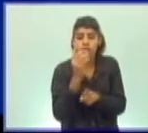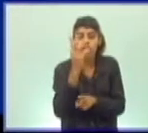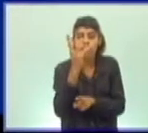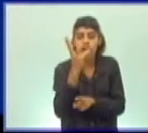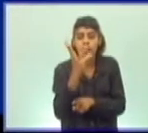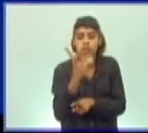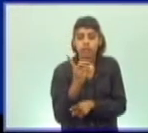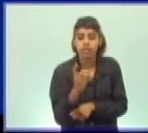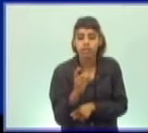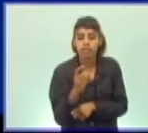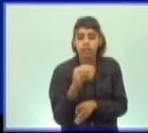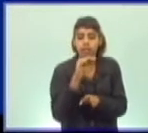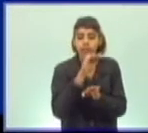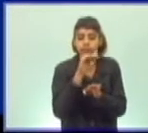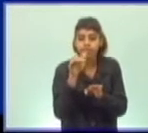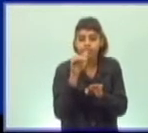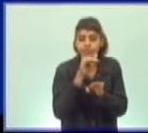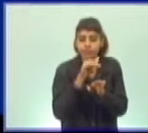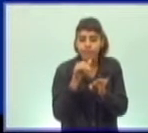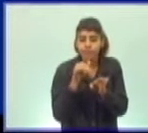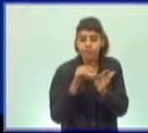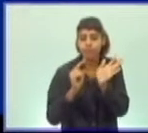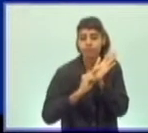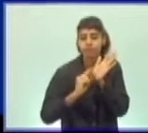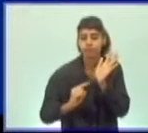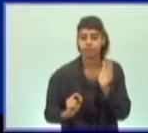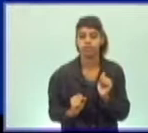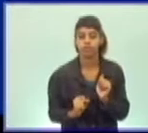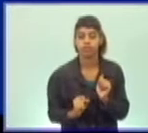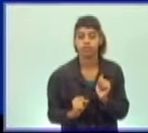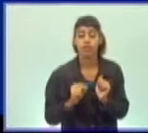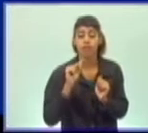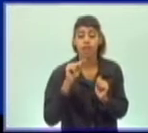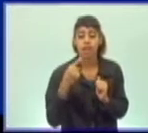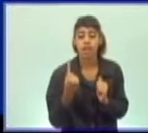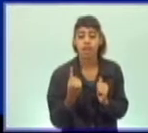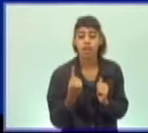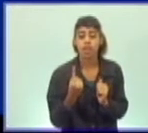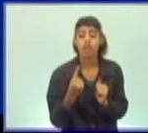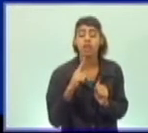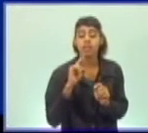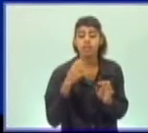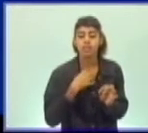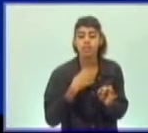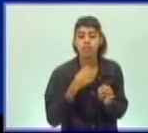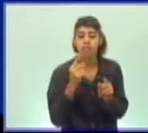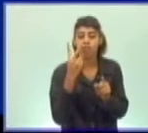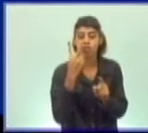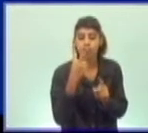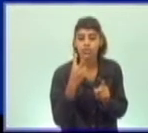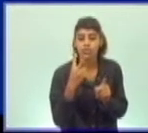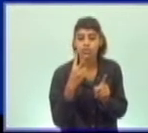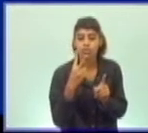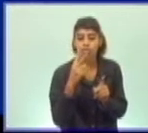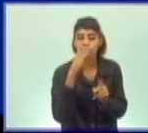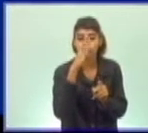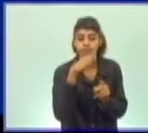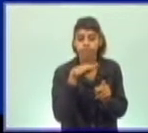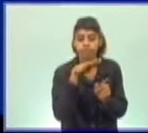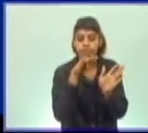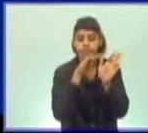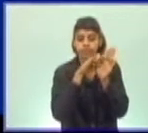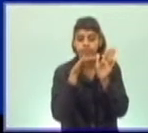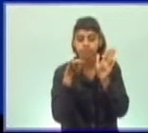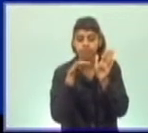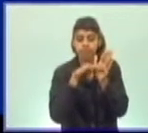de niveles de energía. Observen, está en el periodo 2 el flúor y es el que tiene entonces dos niveles de energía, ¿verdad?